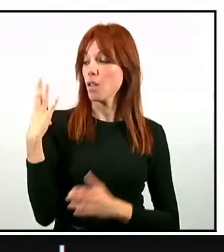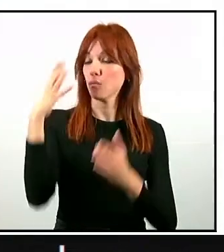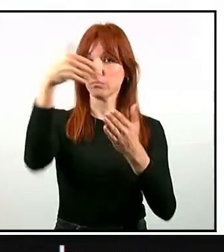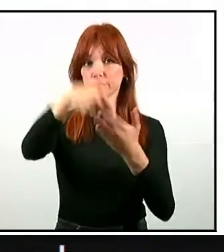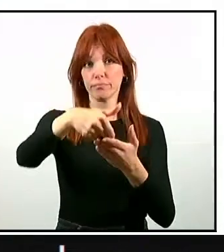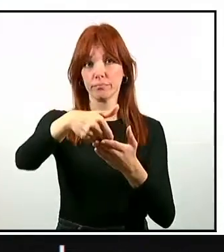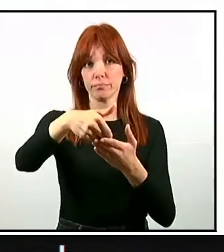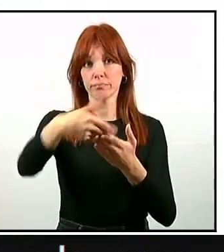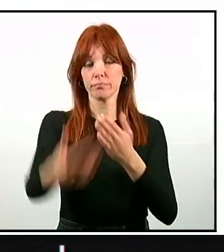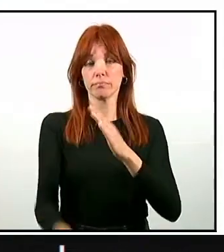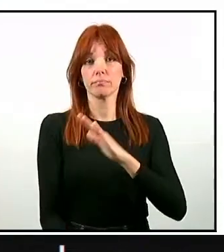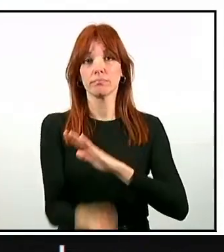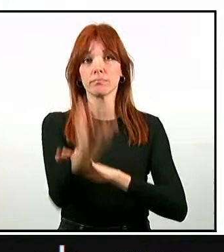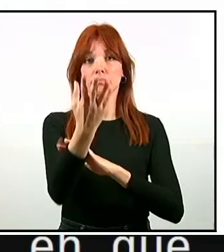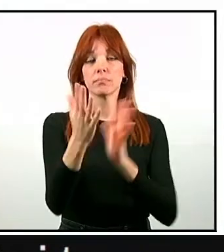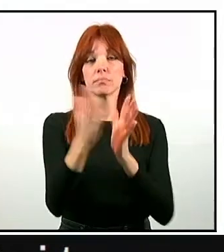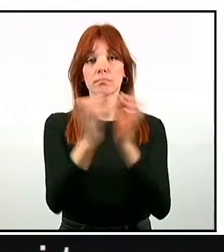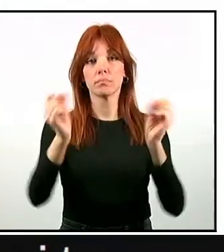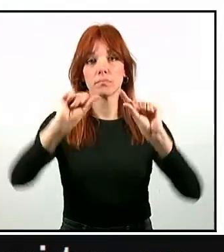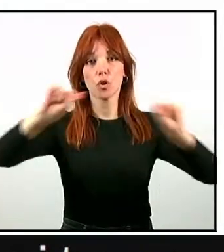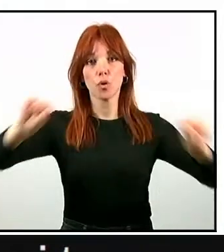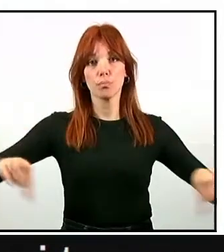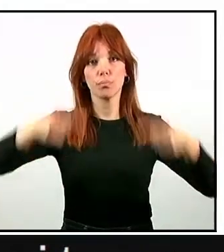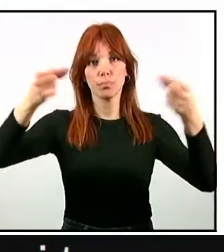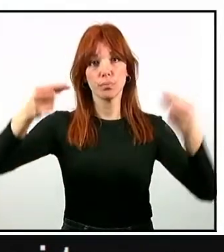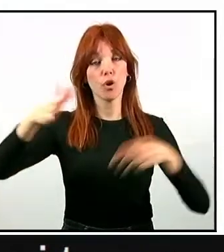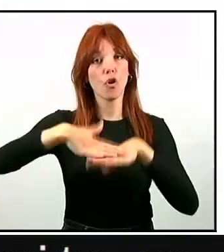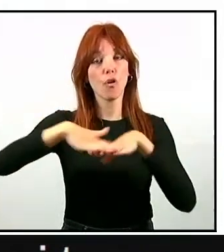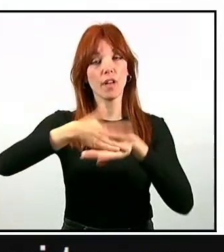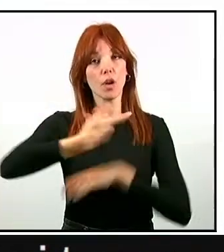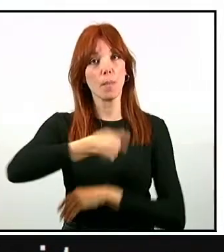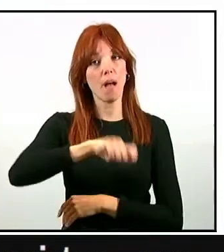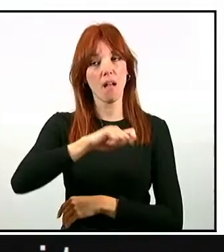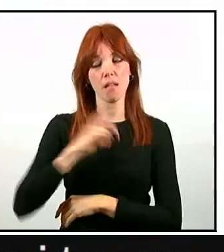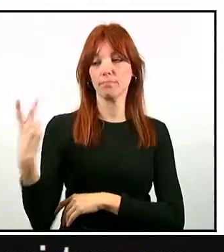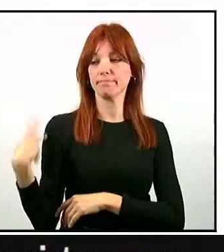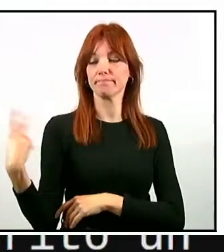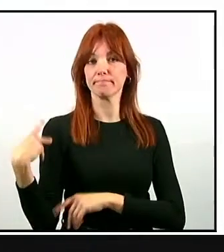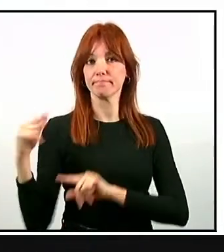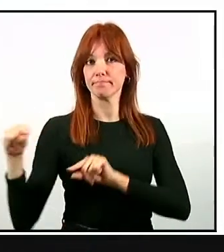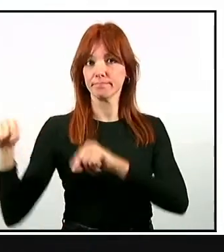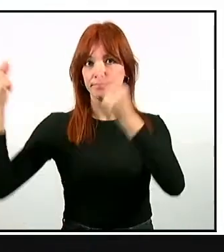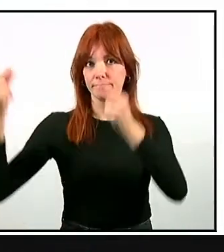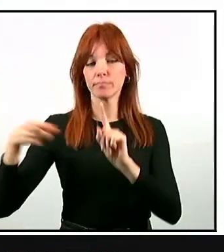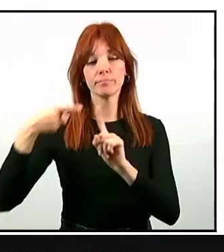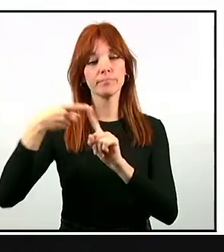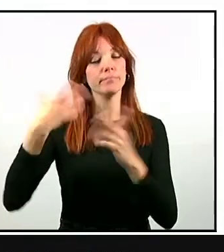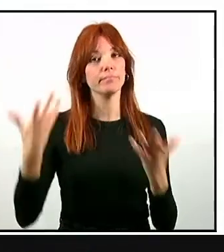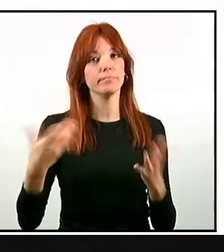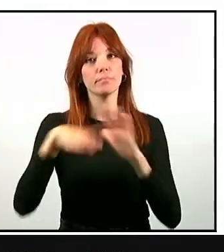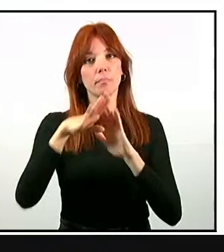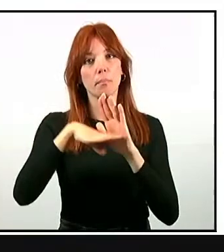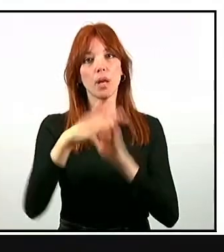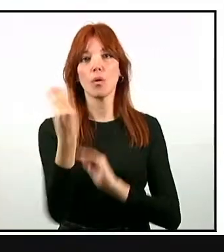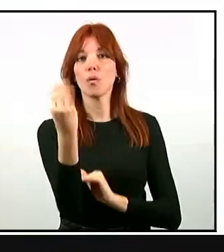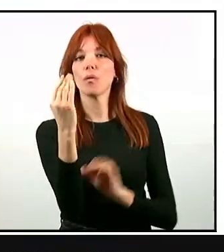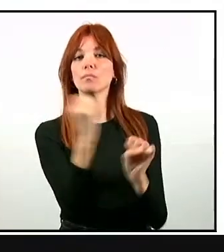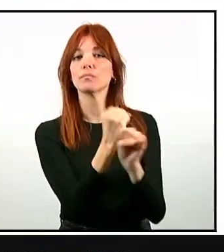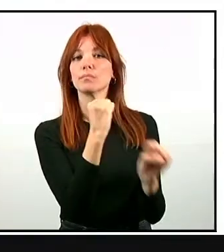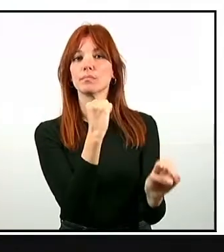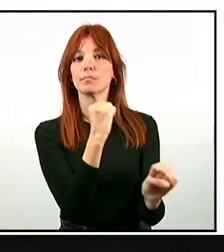hemos suscrito un convenio con el Gobierno de España para un plan de empleo juvenil para